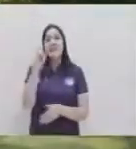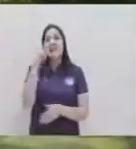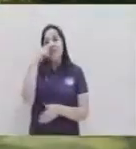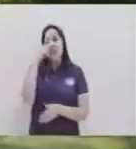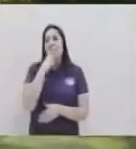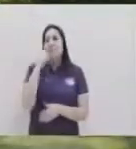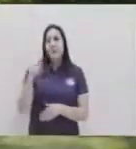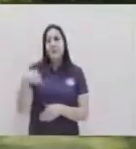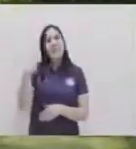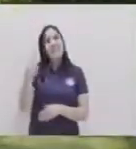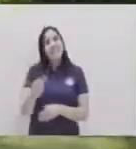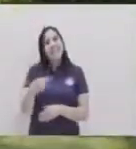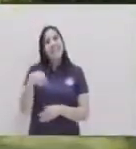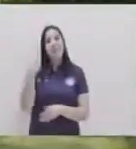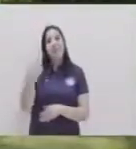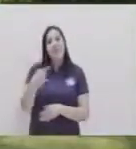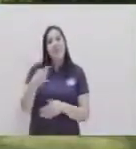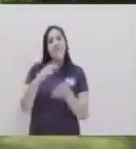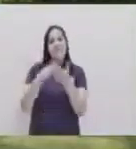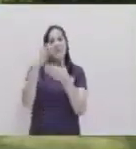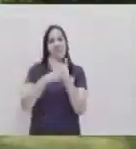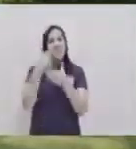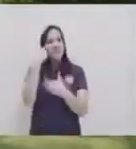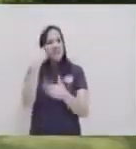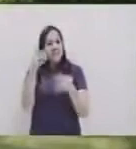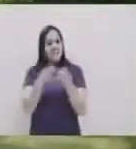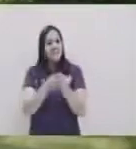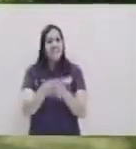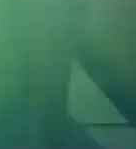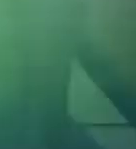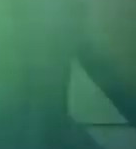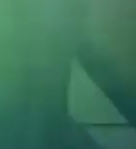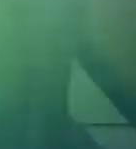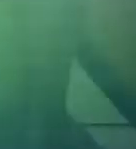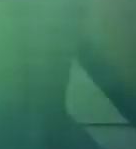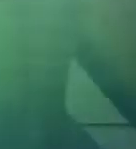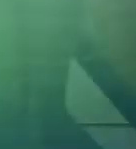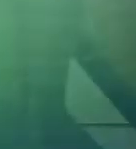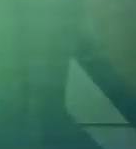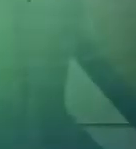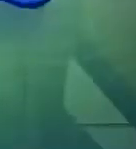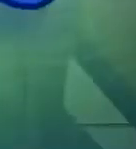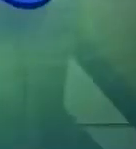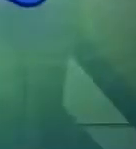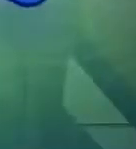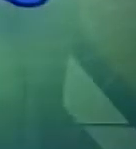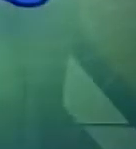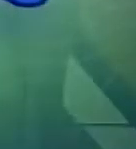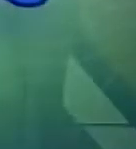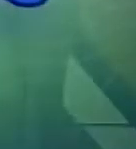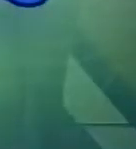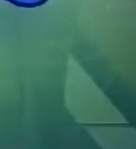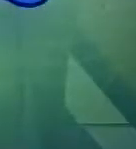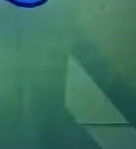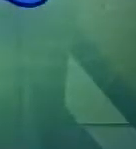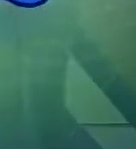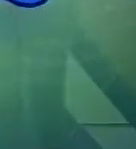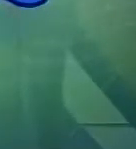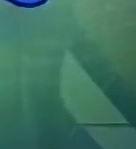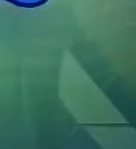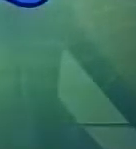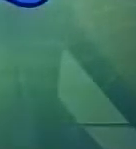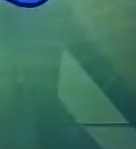Priego y los espero en la siguiente cápsula de lengua de señas. Ciencias